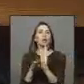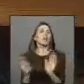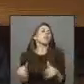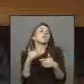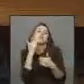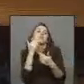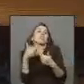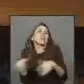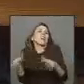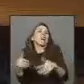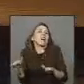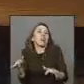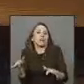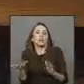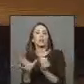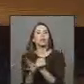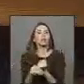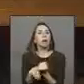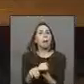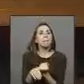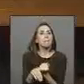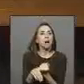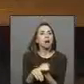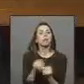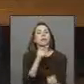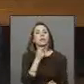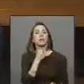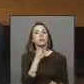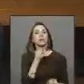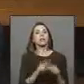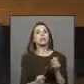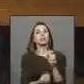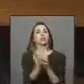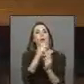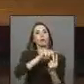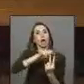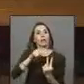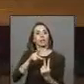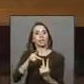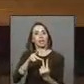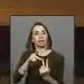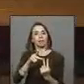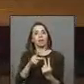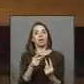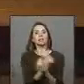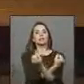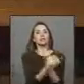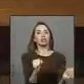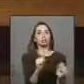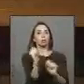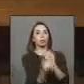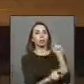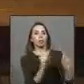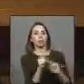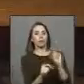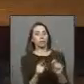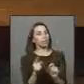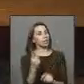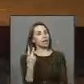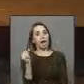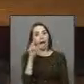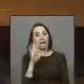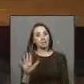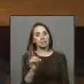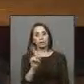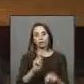ligereza, casi tramposa, de querer generar una nueva alternativa al momento en que no es posible la defensa. Así no se hacen